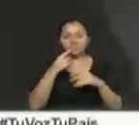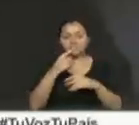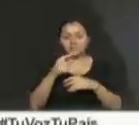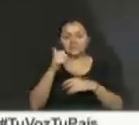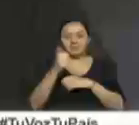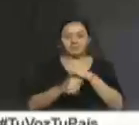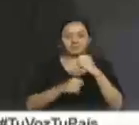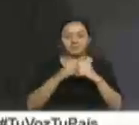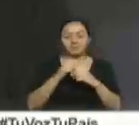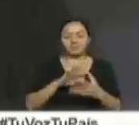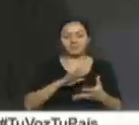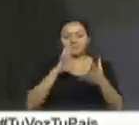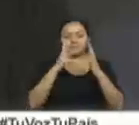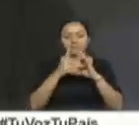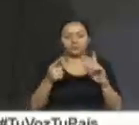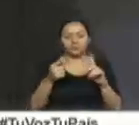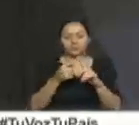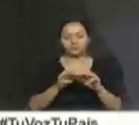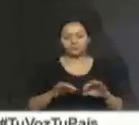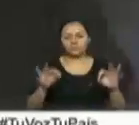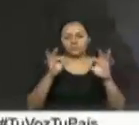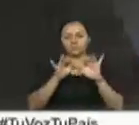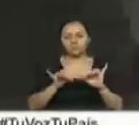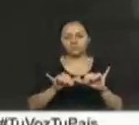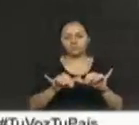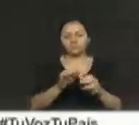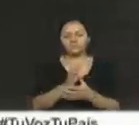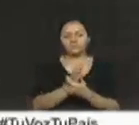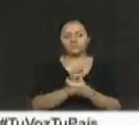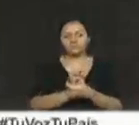10 años de revolución ciudadana y que continuará.